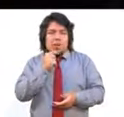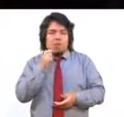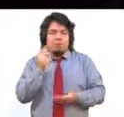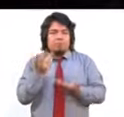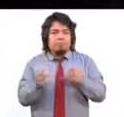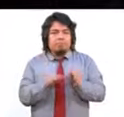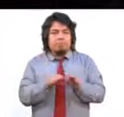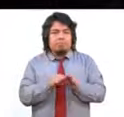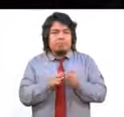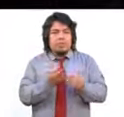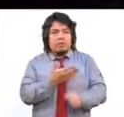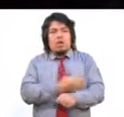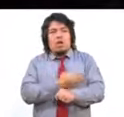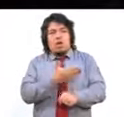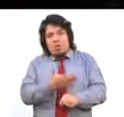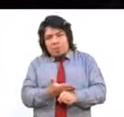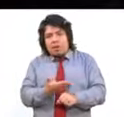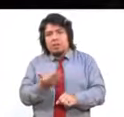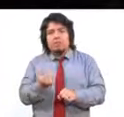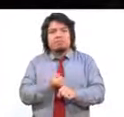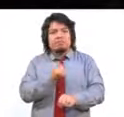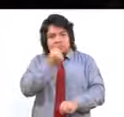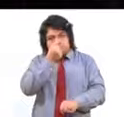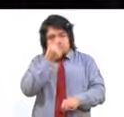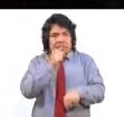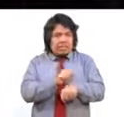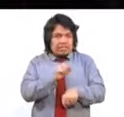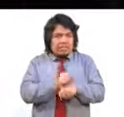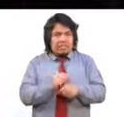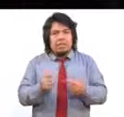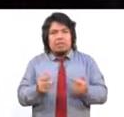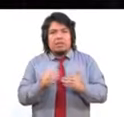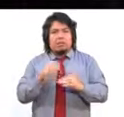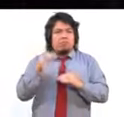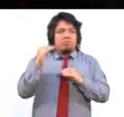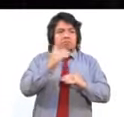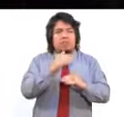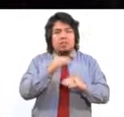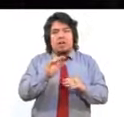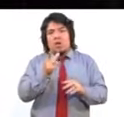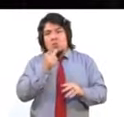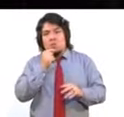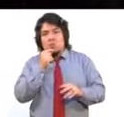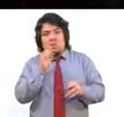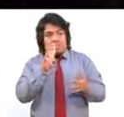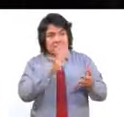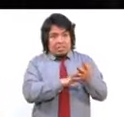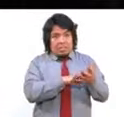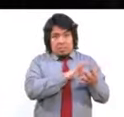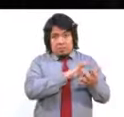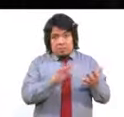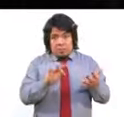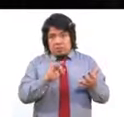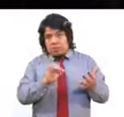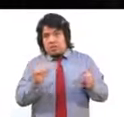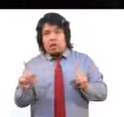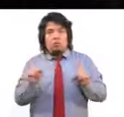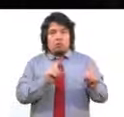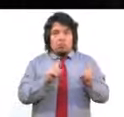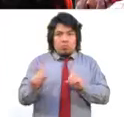llega el acompañamiento de la Secretaría a estas denuncias y cuál es la pena máxima que se le puede imponer a un policía por agredir a una mujer o a una mujer